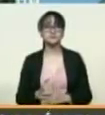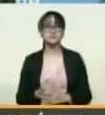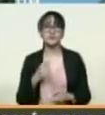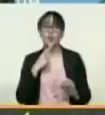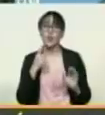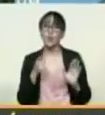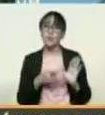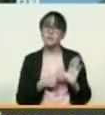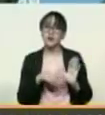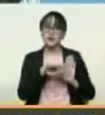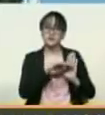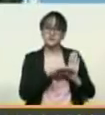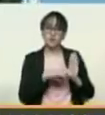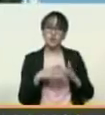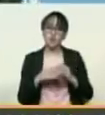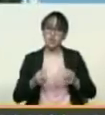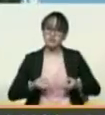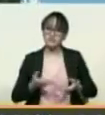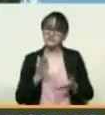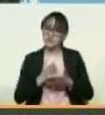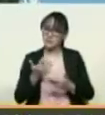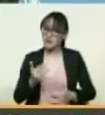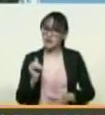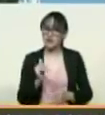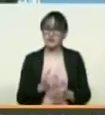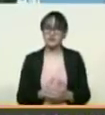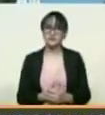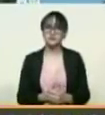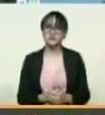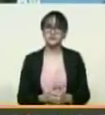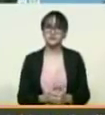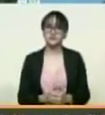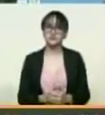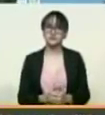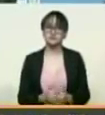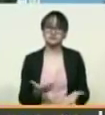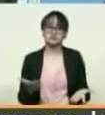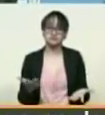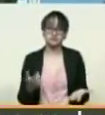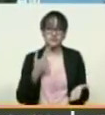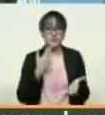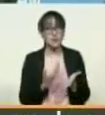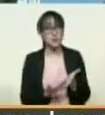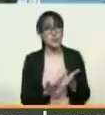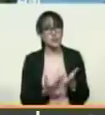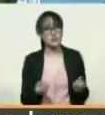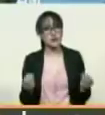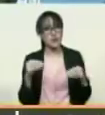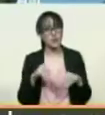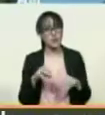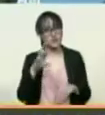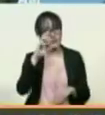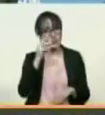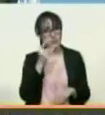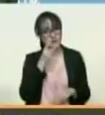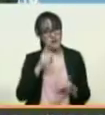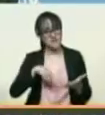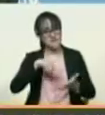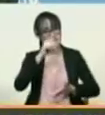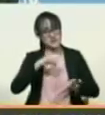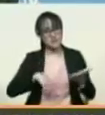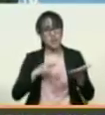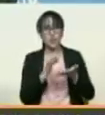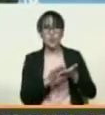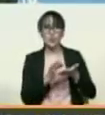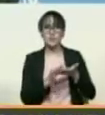cumpliendo todas las garantías que siempre han existido, siempre. Pero bueno, se había propuesto en ese acuerdo de Santo Domingo la firma, un documento